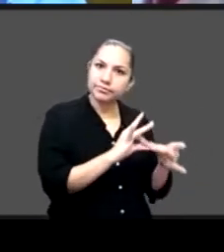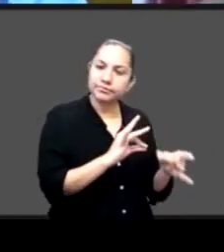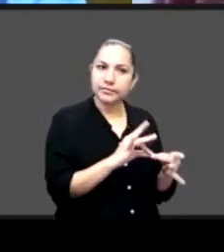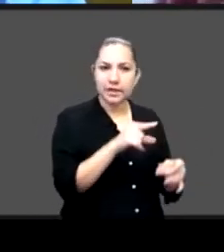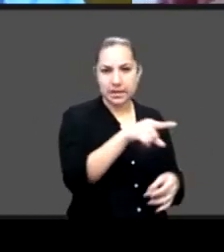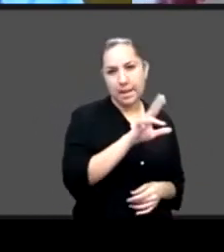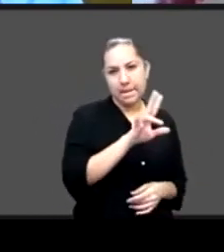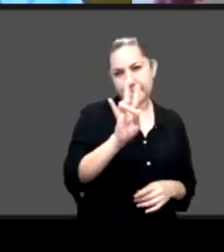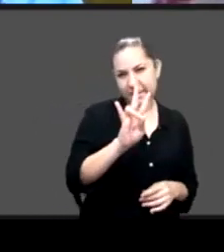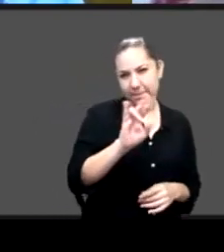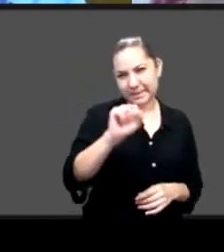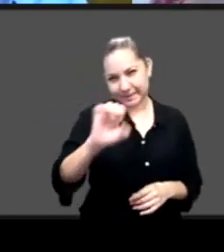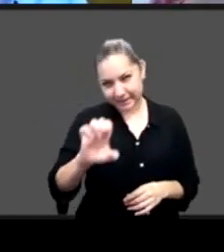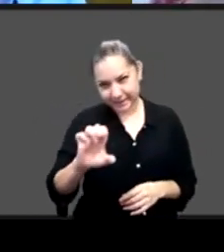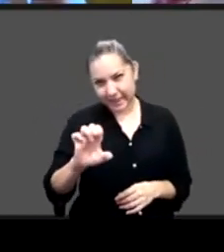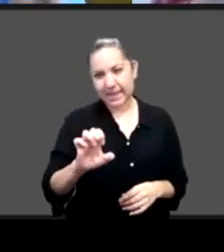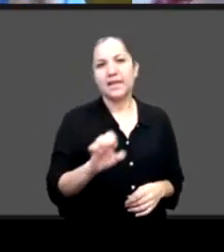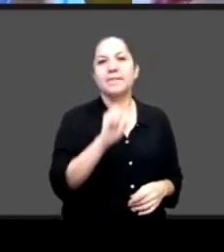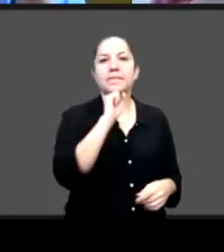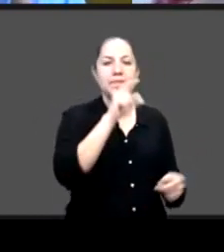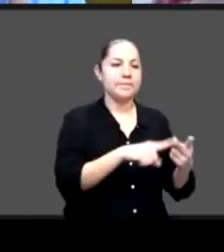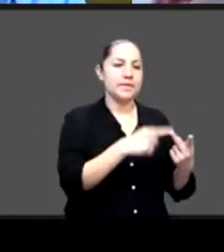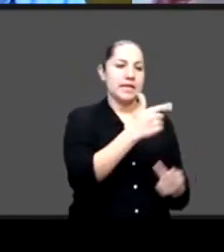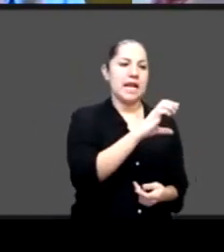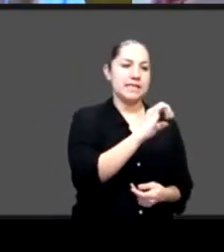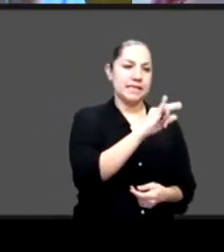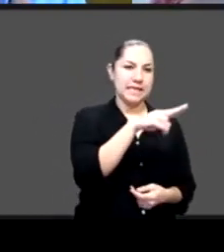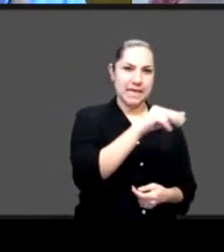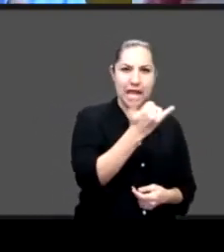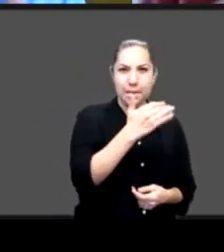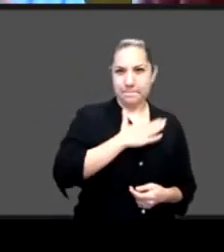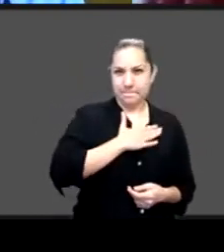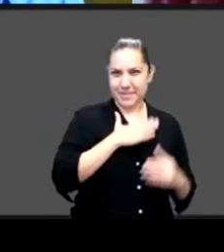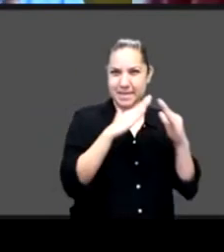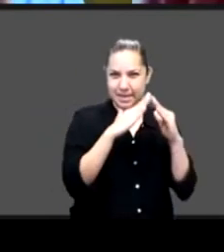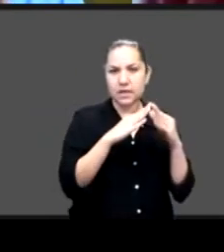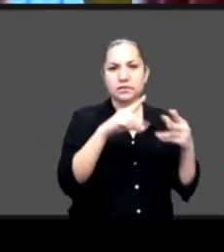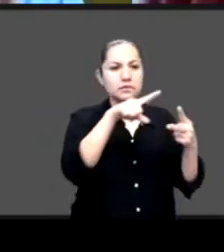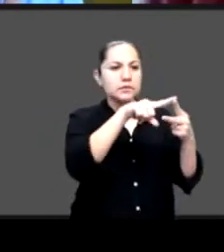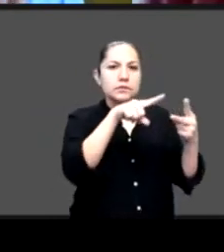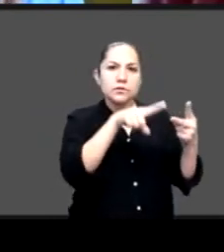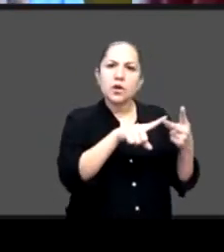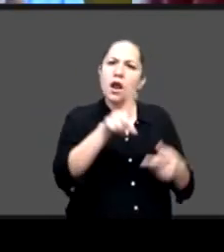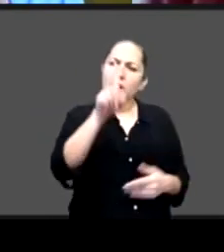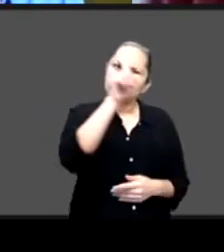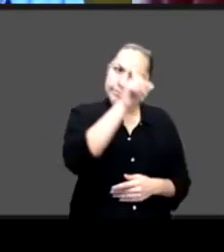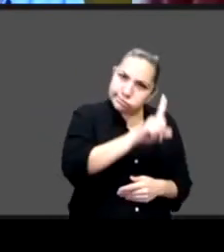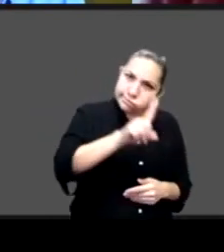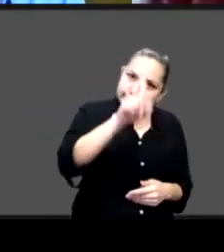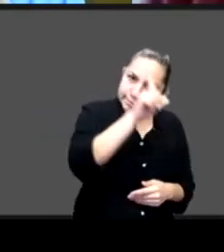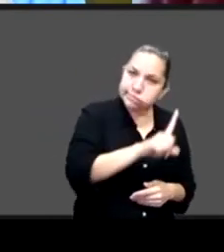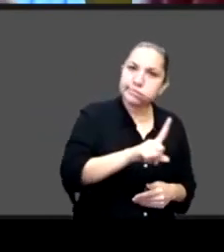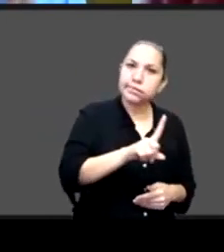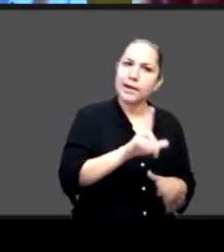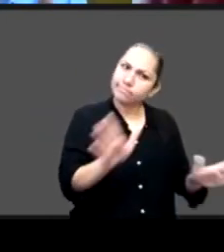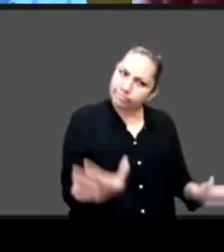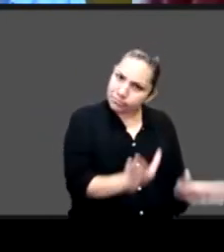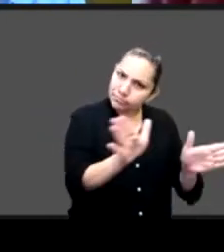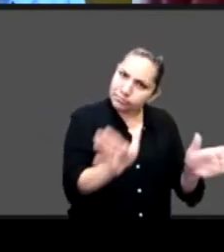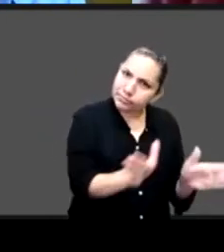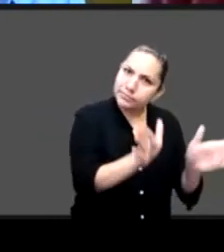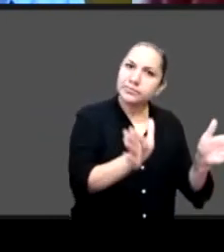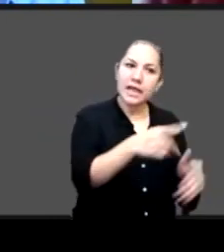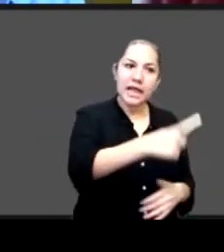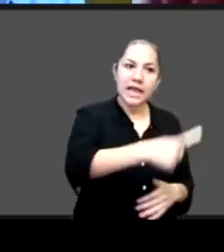propia Gacetina y en mi casa, que transmite habilidades para niñas, niños, adolescentes, habilidades